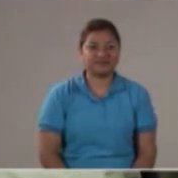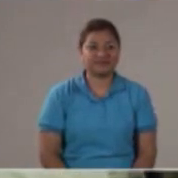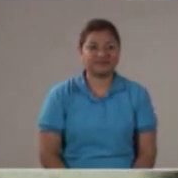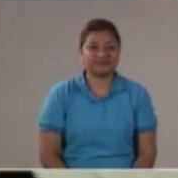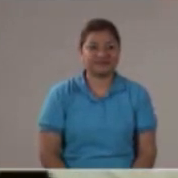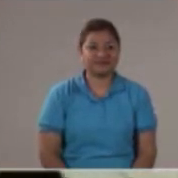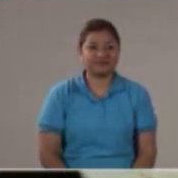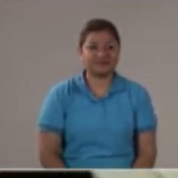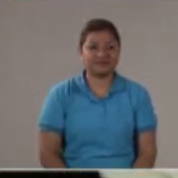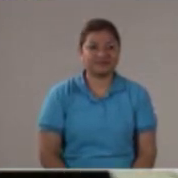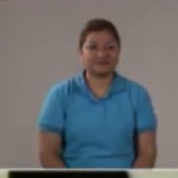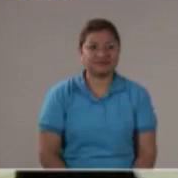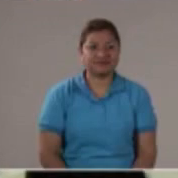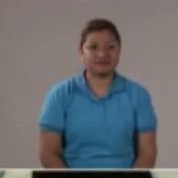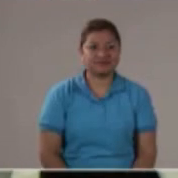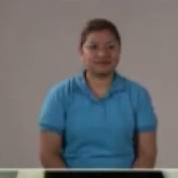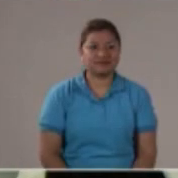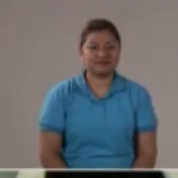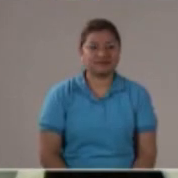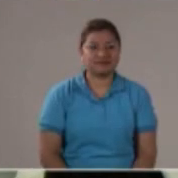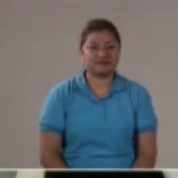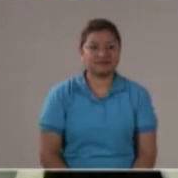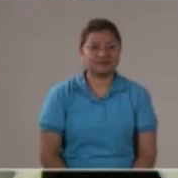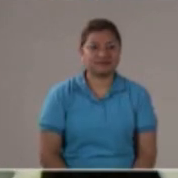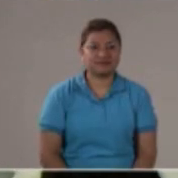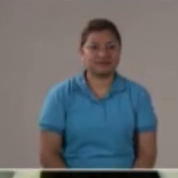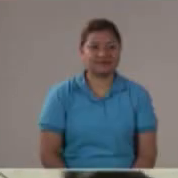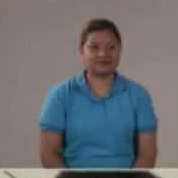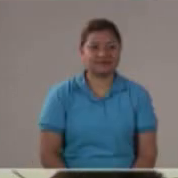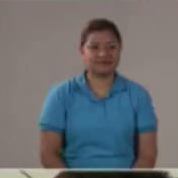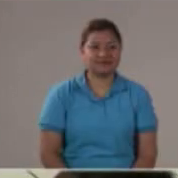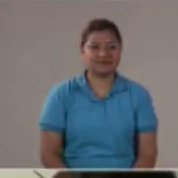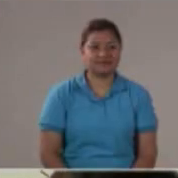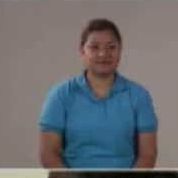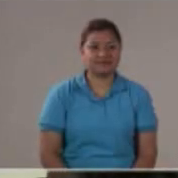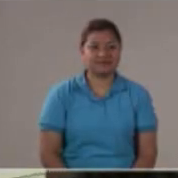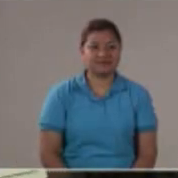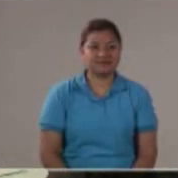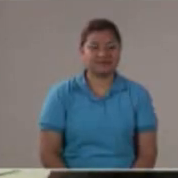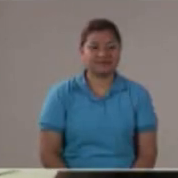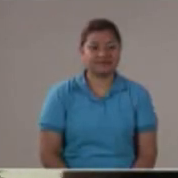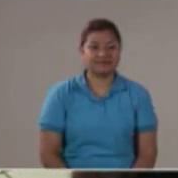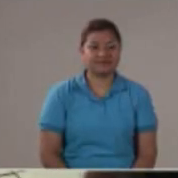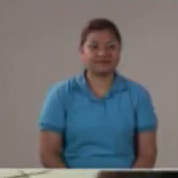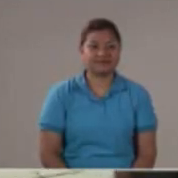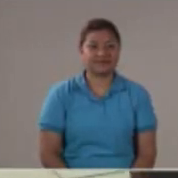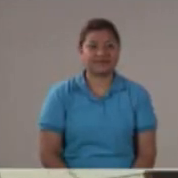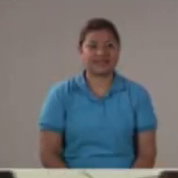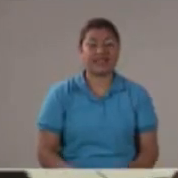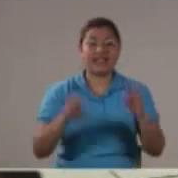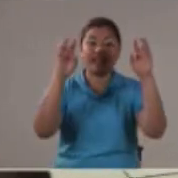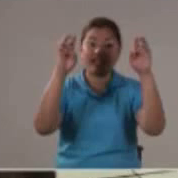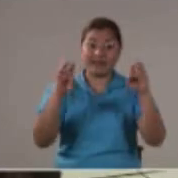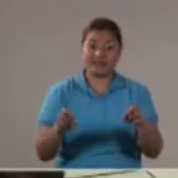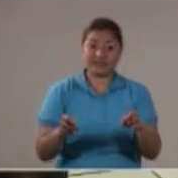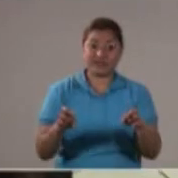No, ahí sentaditos, ahí ¿dónde estás? Ahí. ¿Sí? Vaya.